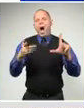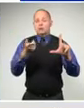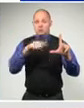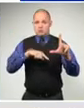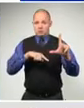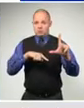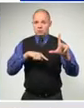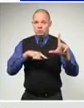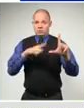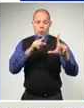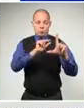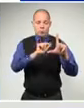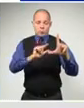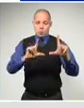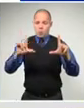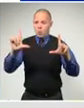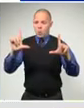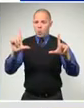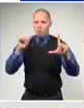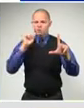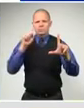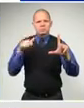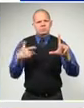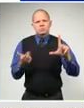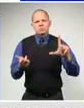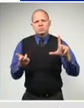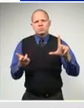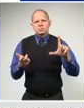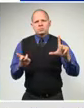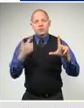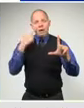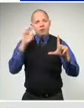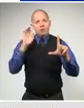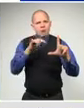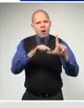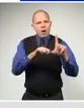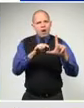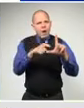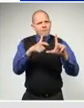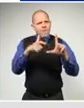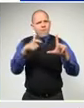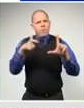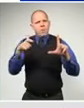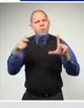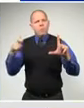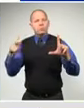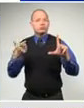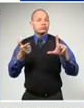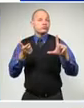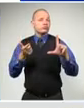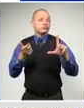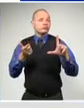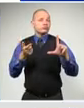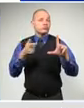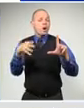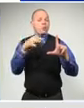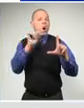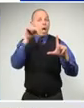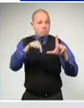ayer. Y se puede apreciar el incremento que se ha ido produciendo en este